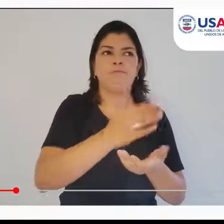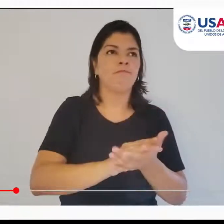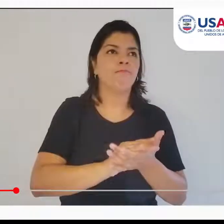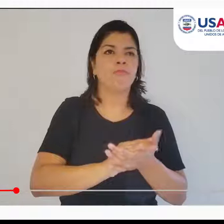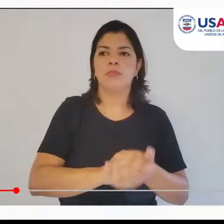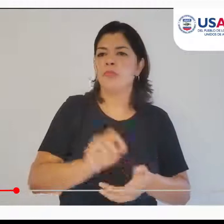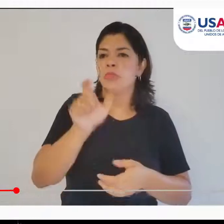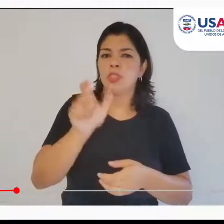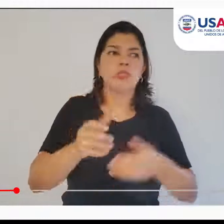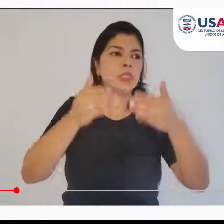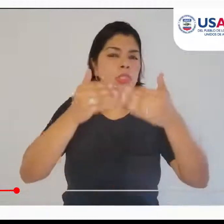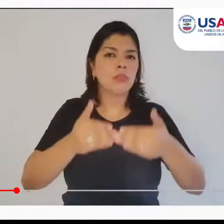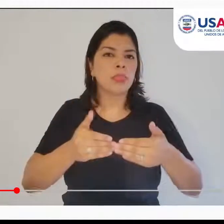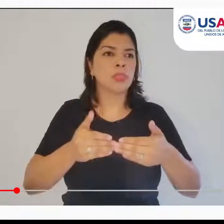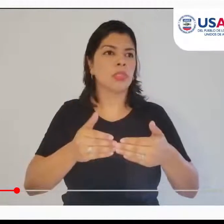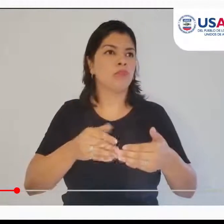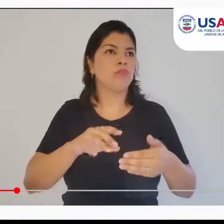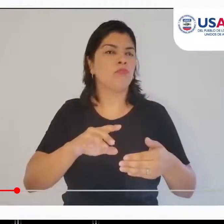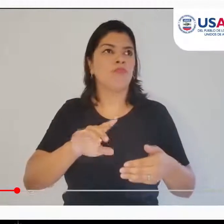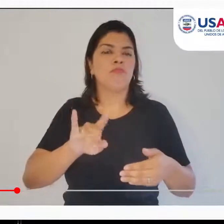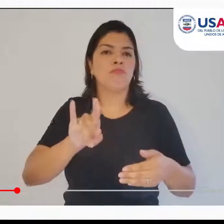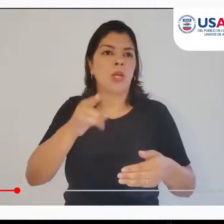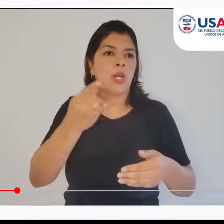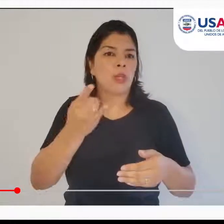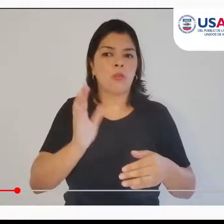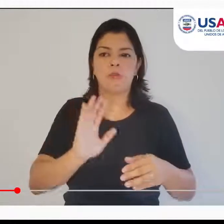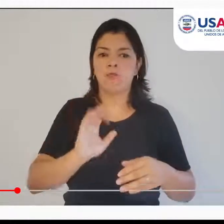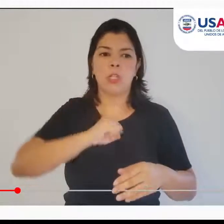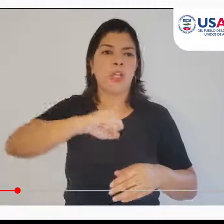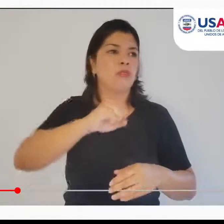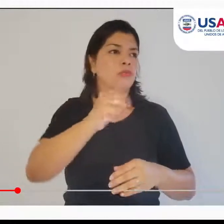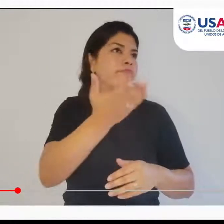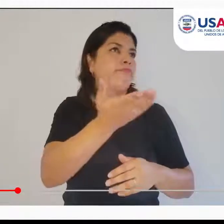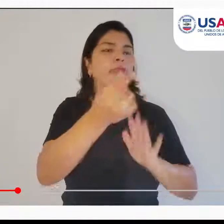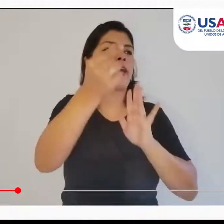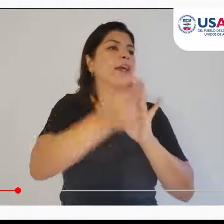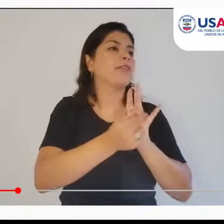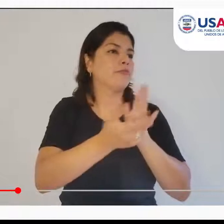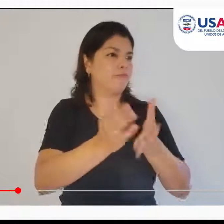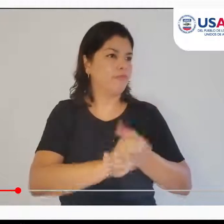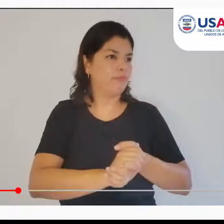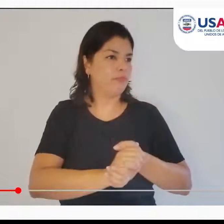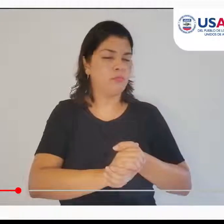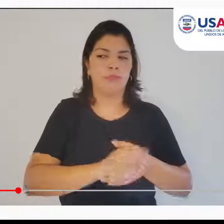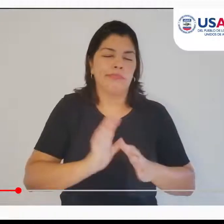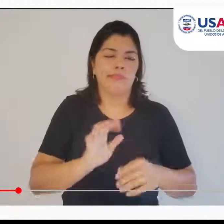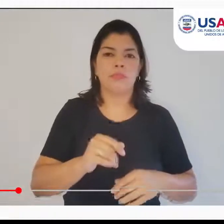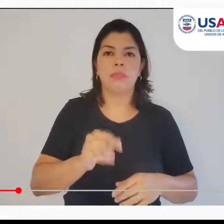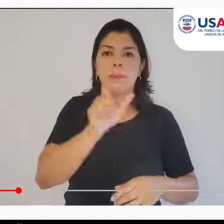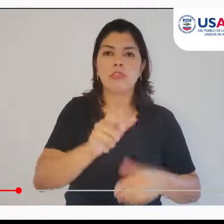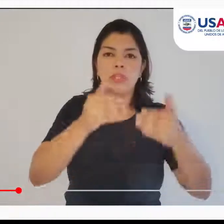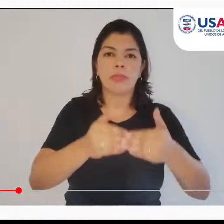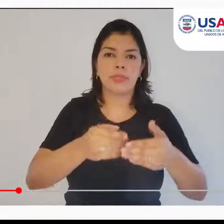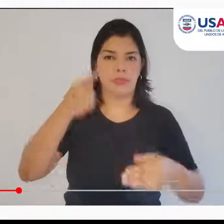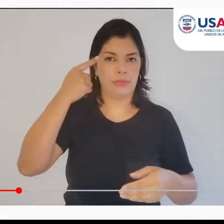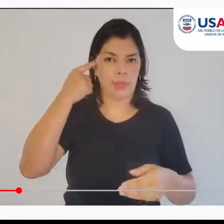con discapacidad no han tenido el derecho libremente a casarse. Por ejemplo, dos personas con